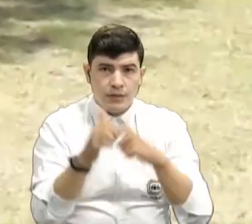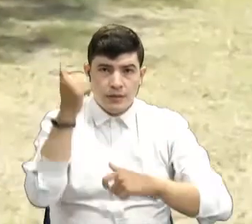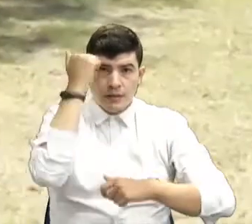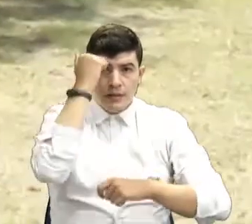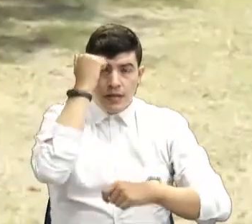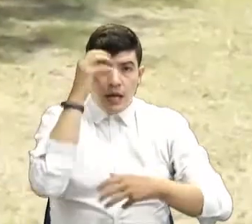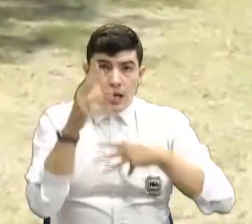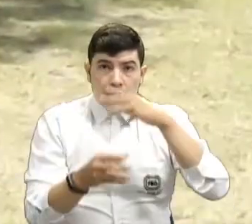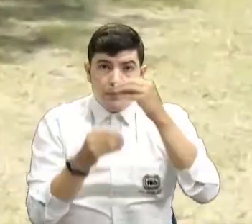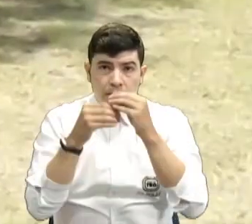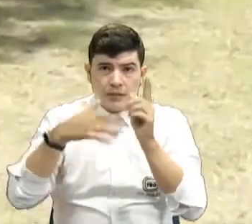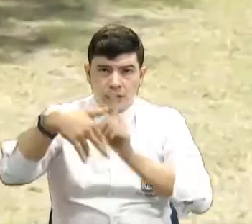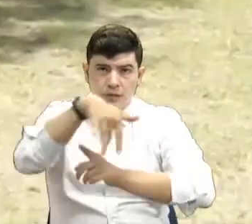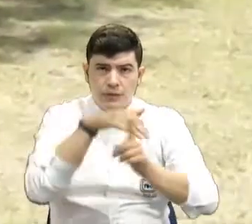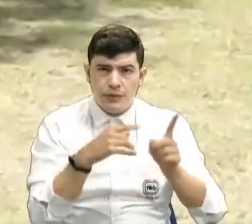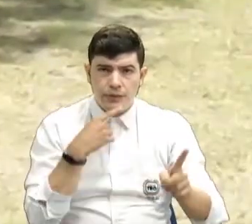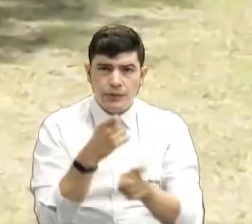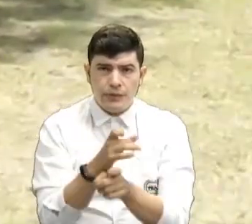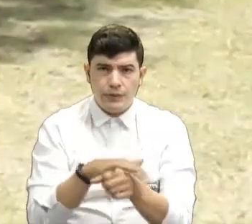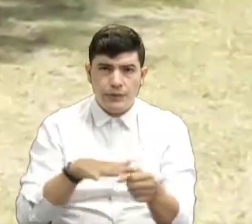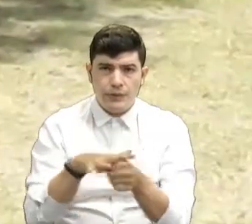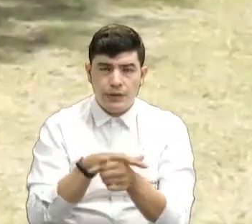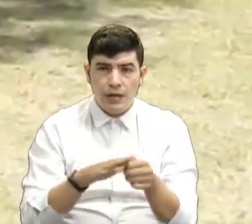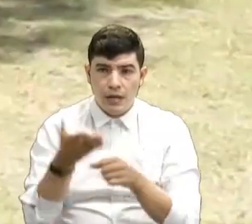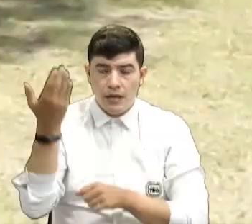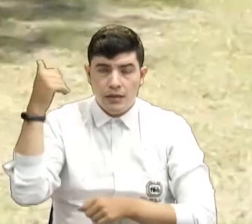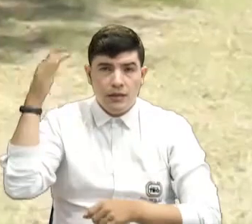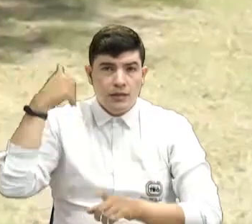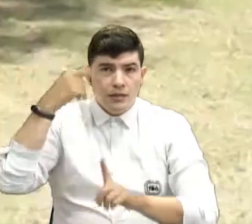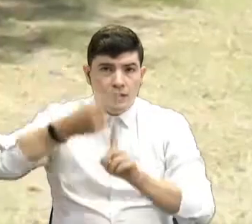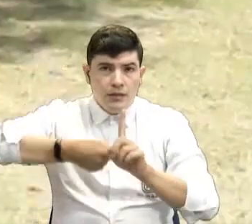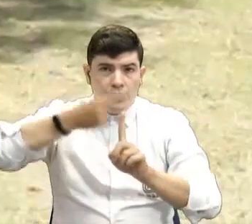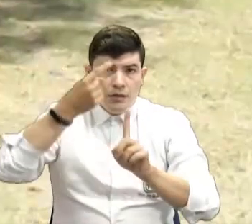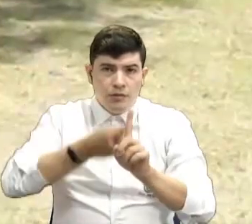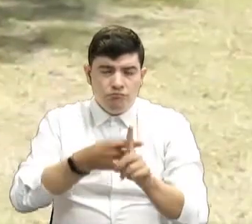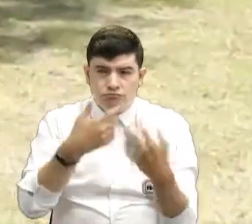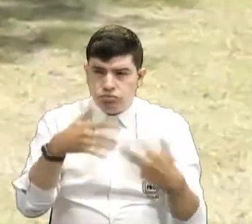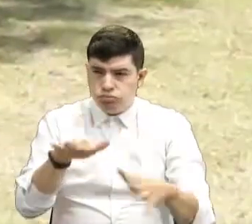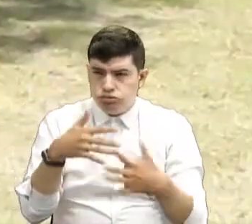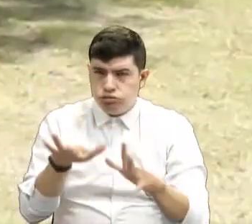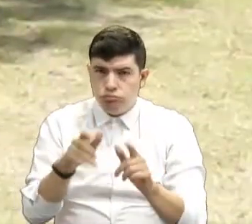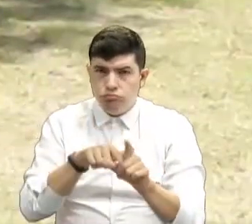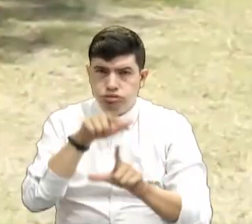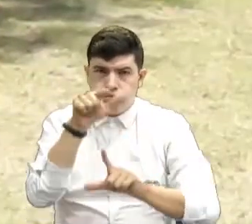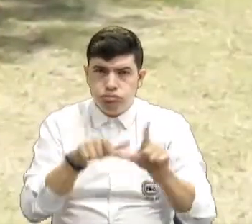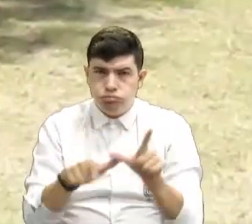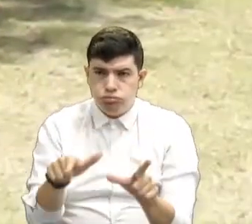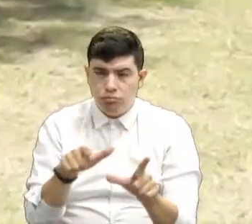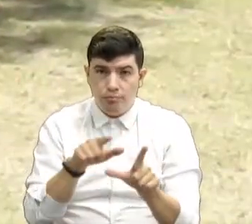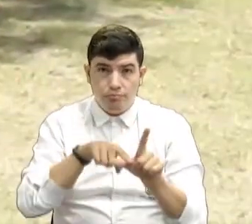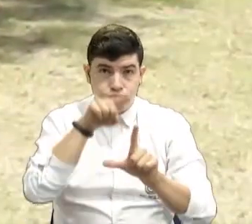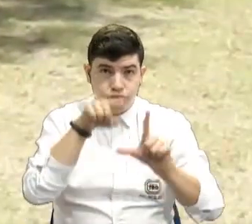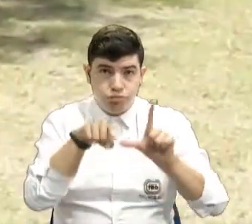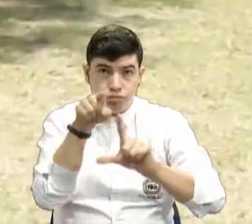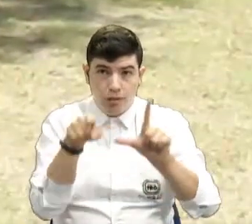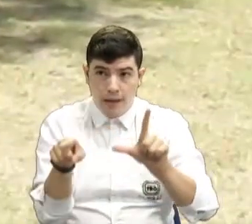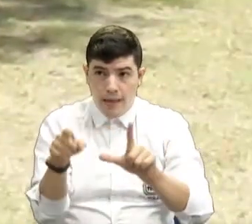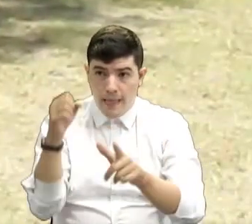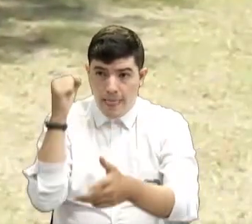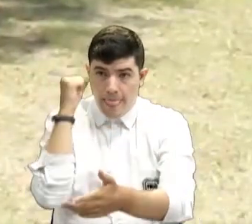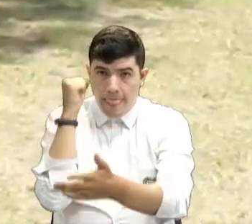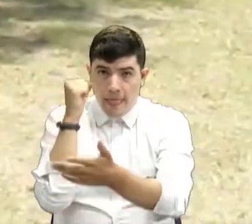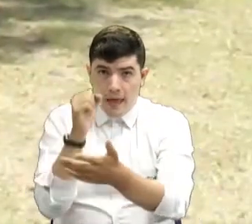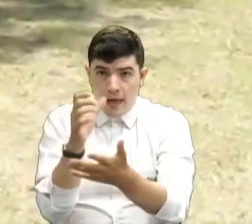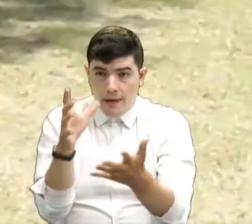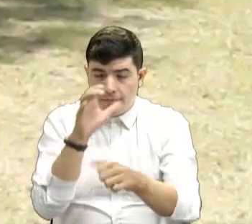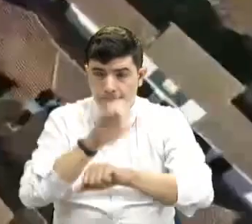más preocupante en el municipio de Convención. Durante los últimos meses ha aumentado el índice de secuestros también a funcionarios públicos y pobladores de